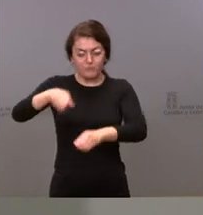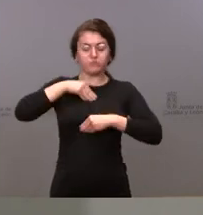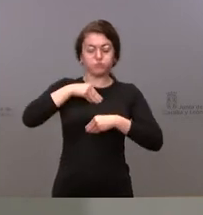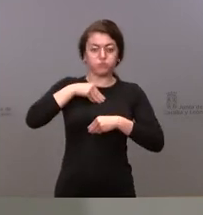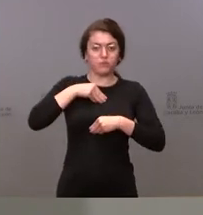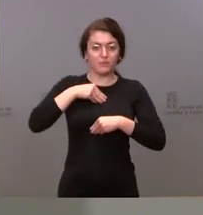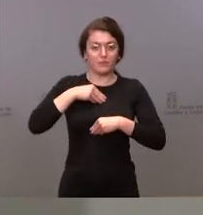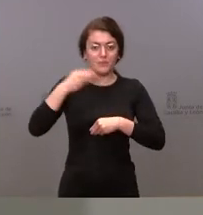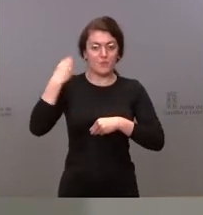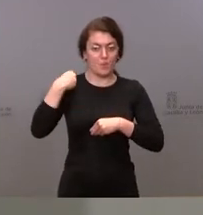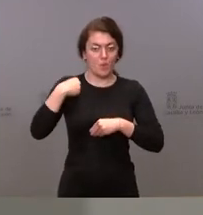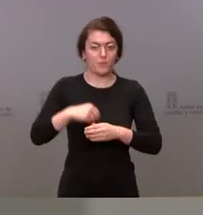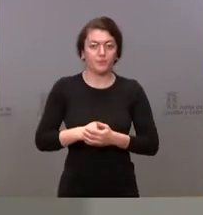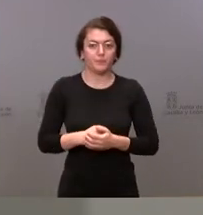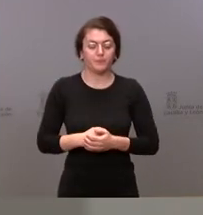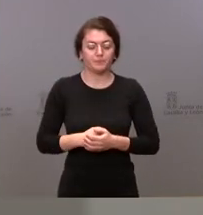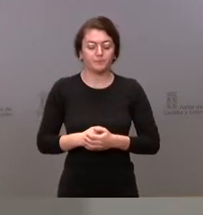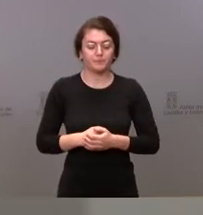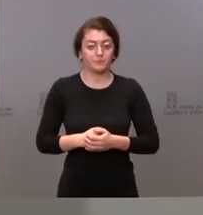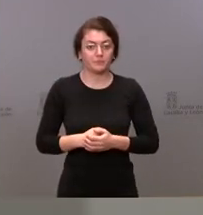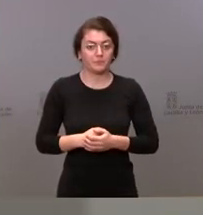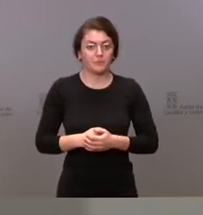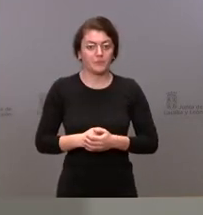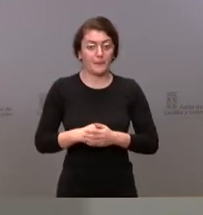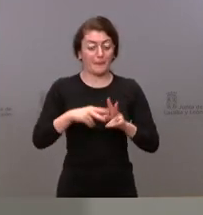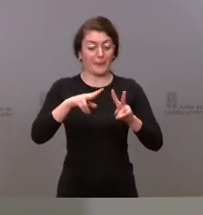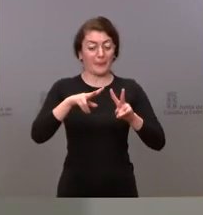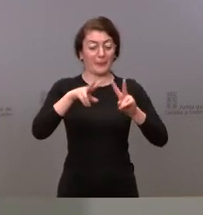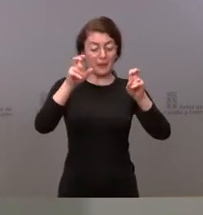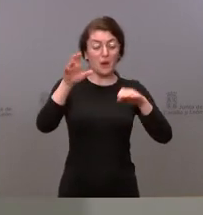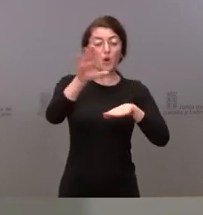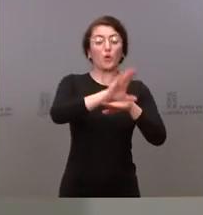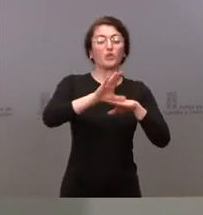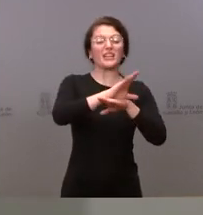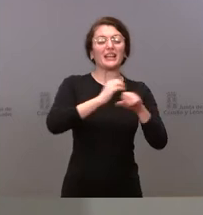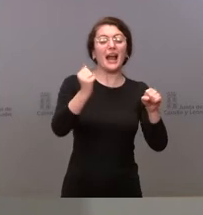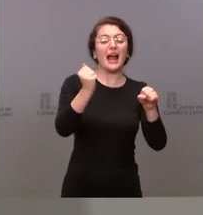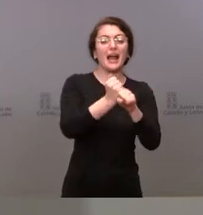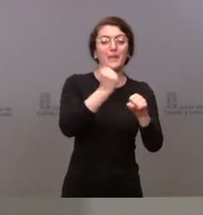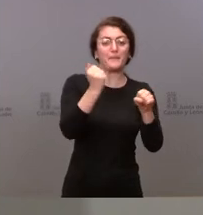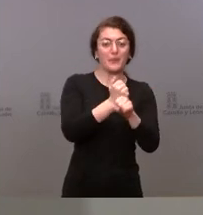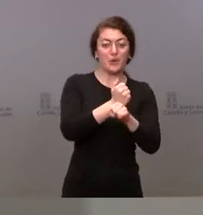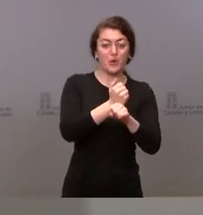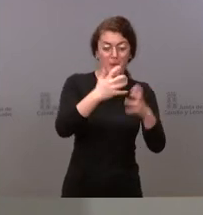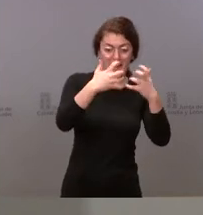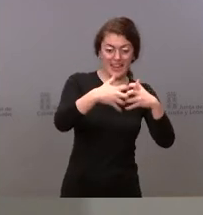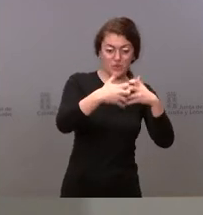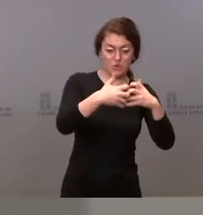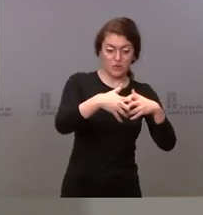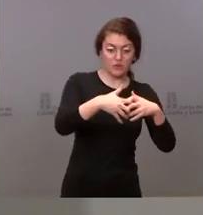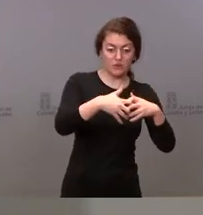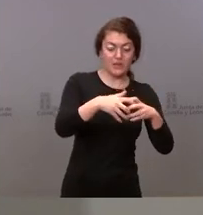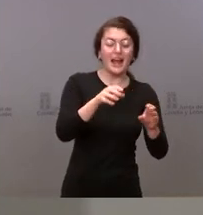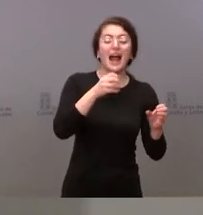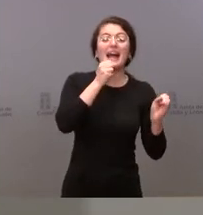Ordenación de Ordenación Territorio. Y en el caso de la Consejería de Empleo e Industria se aceptan las renuncias presentadas por el Viceconsejero de